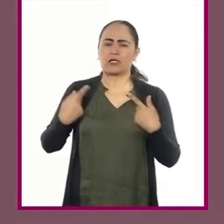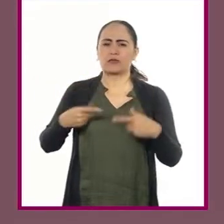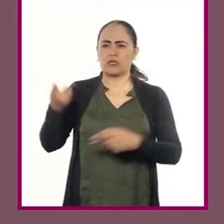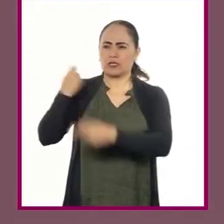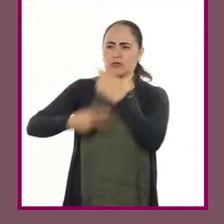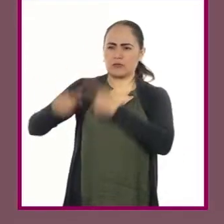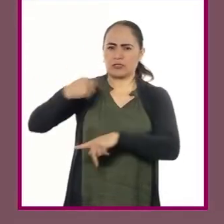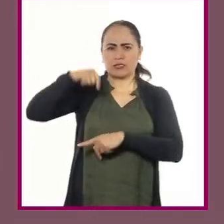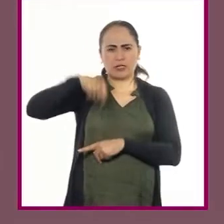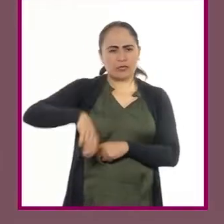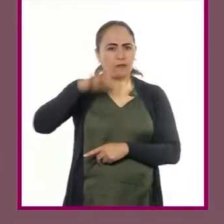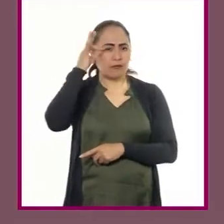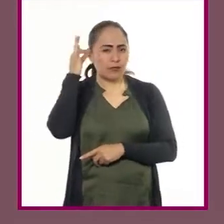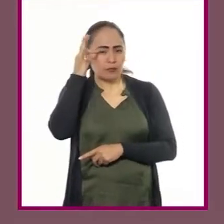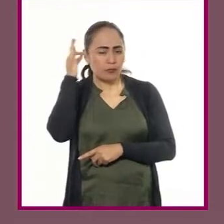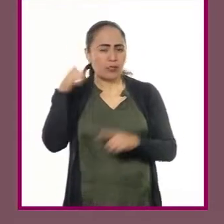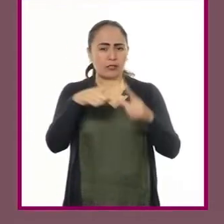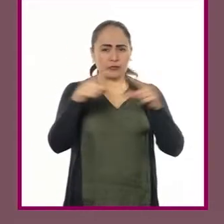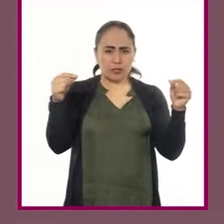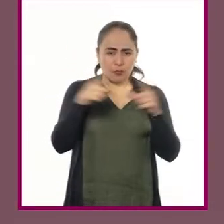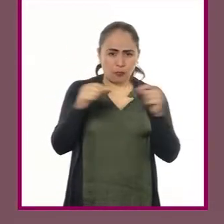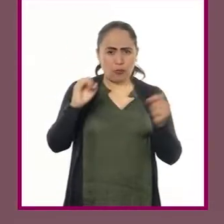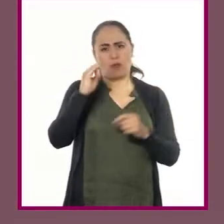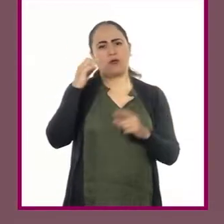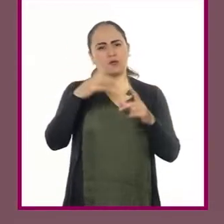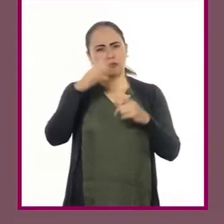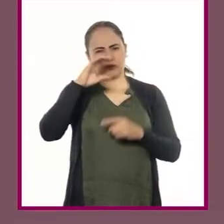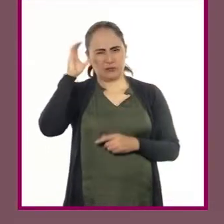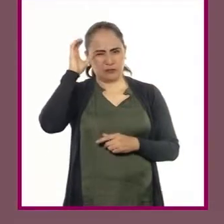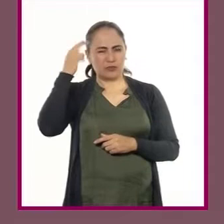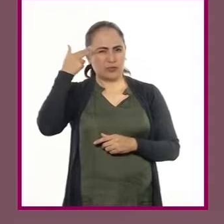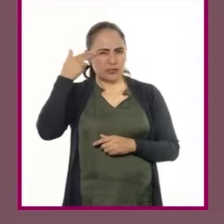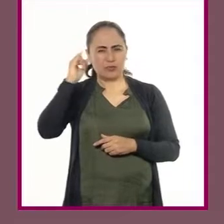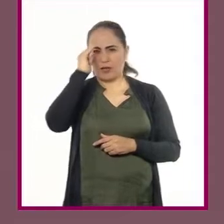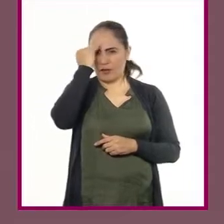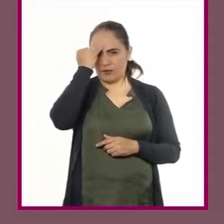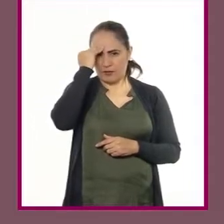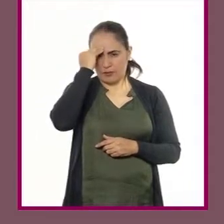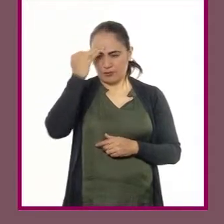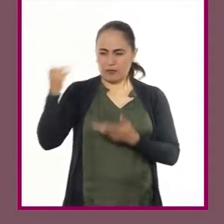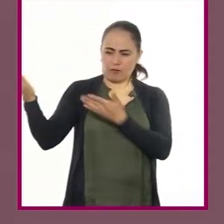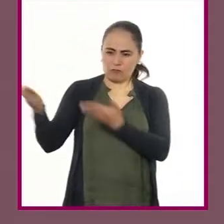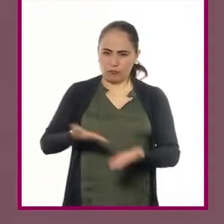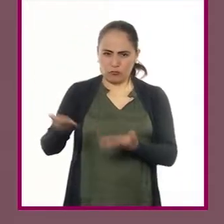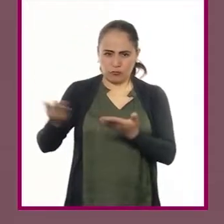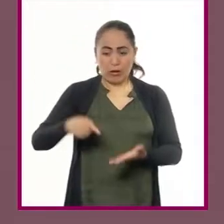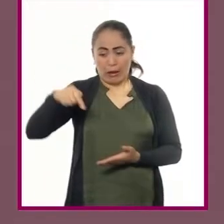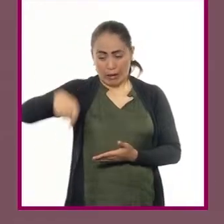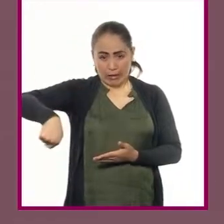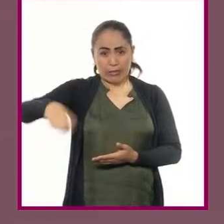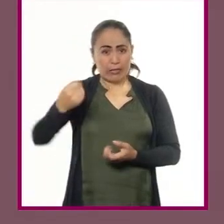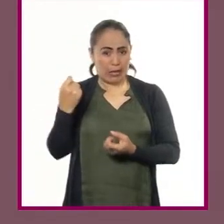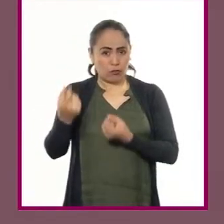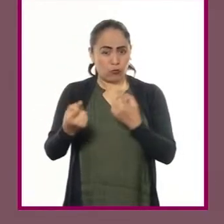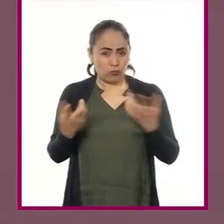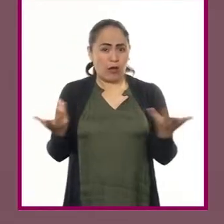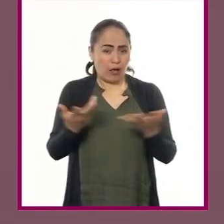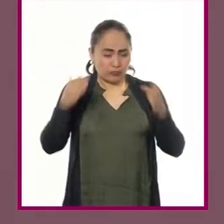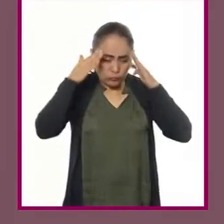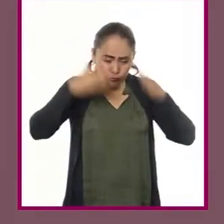Filipinas, Japón, China e India. Entre ellos, había comerciantes,